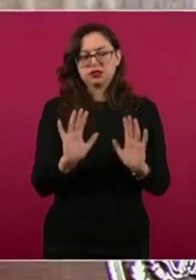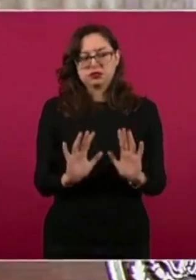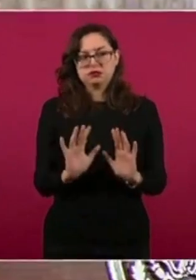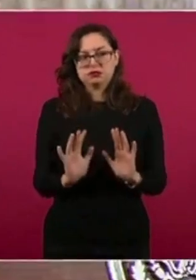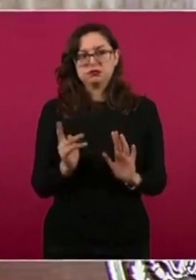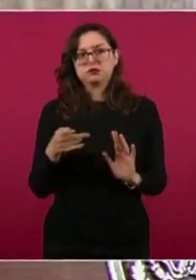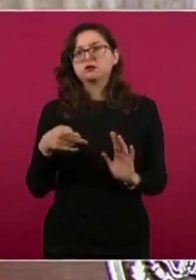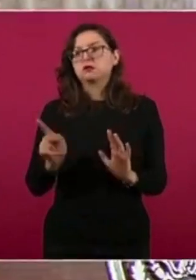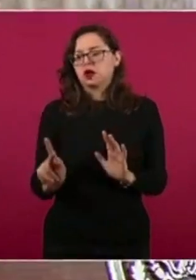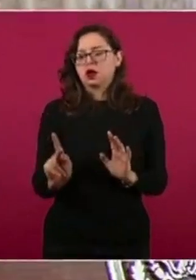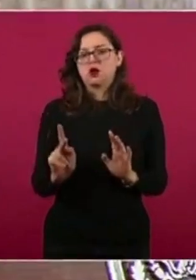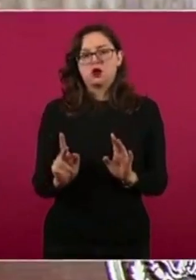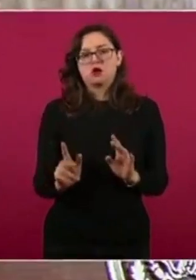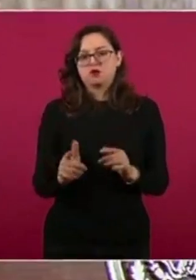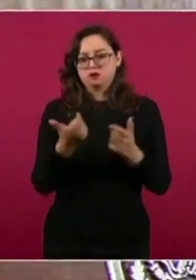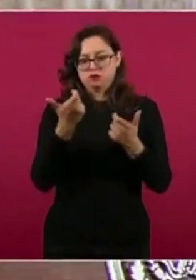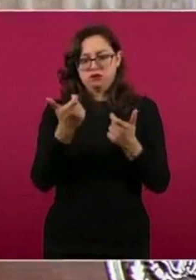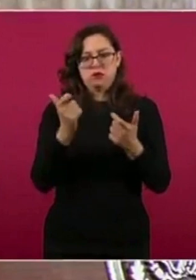neoliberales